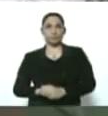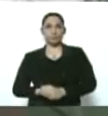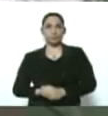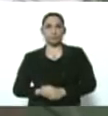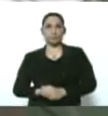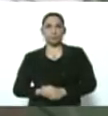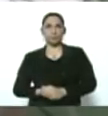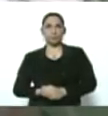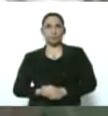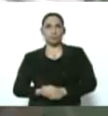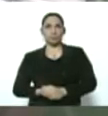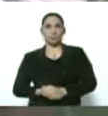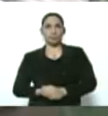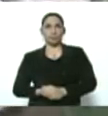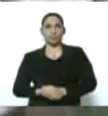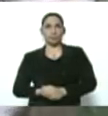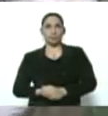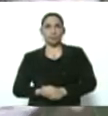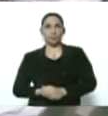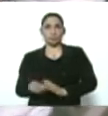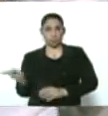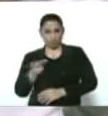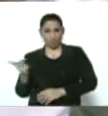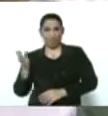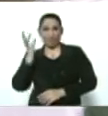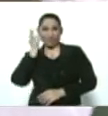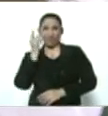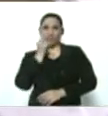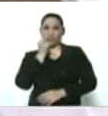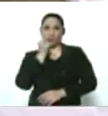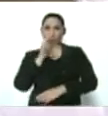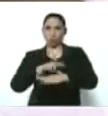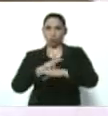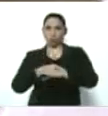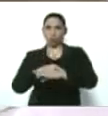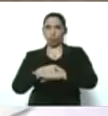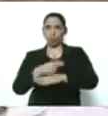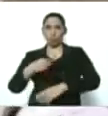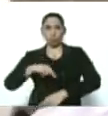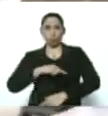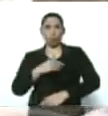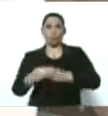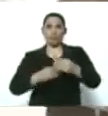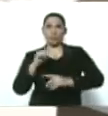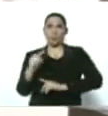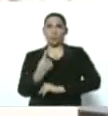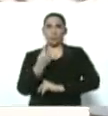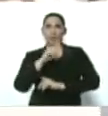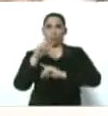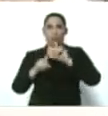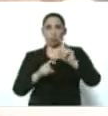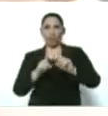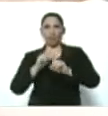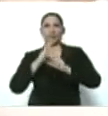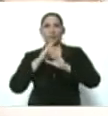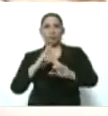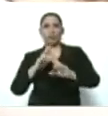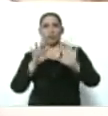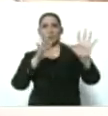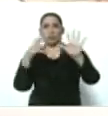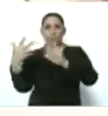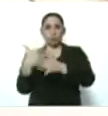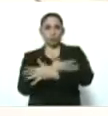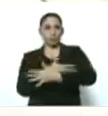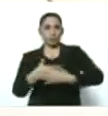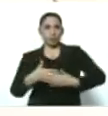doctores, doctoras. Presente. Nosotros hicimos una primera encuesta, la contestaron 18 millones y